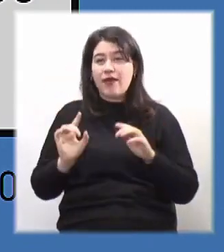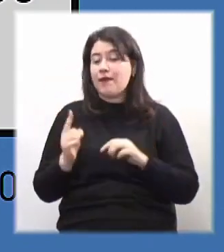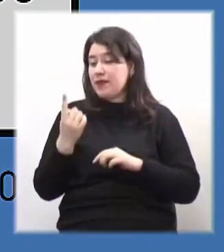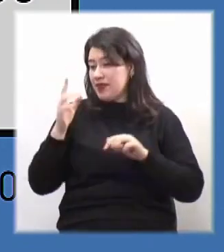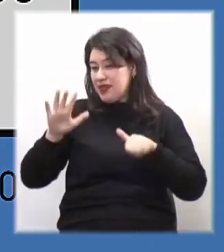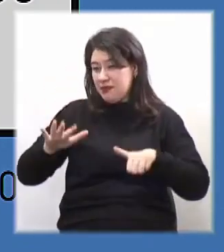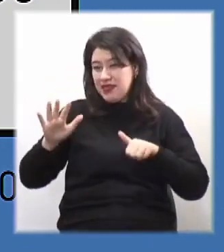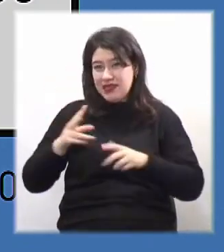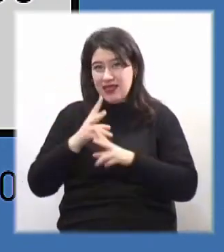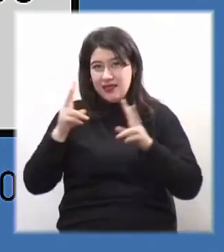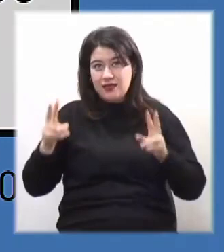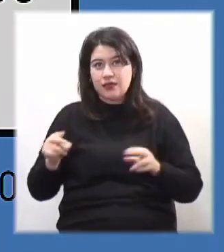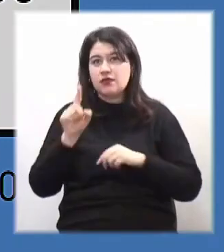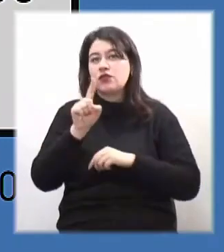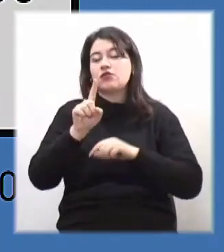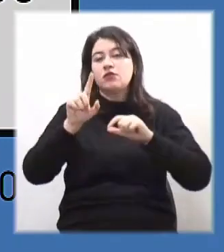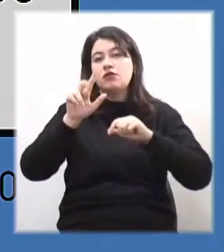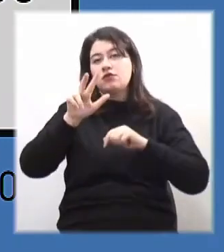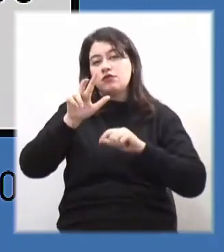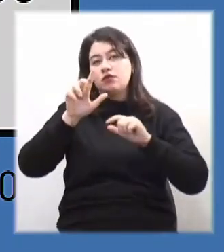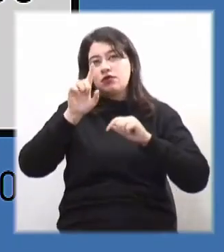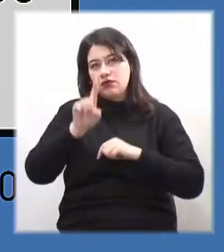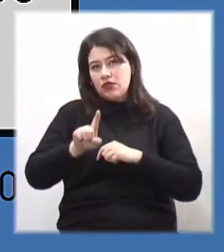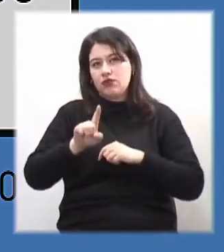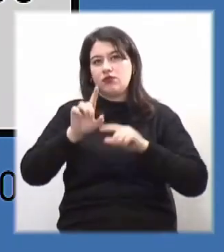los primeros seis meses del año tuvimos 173